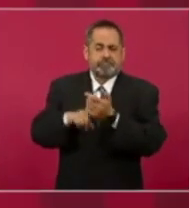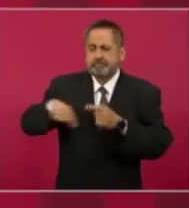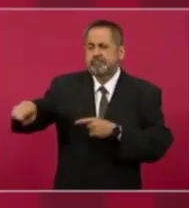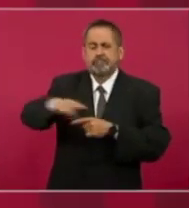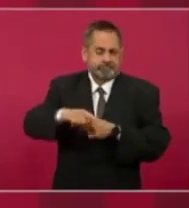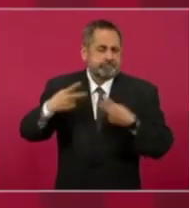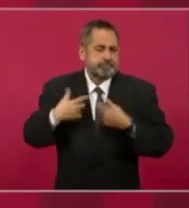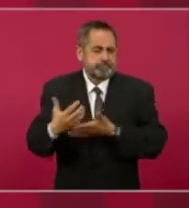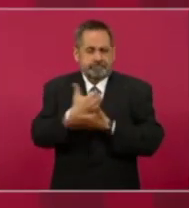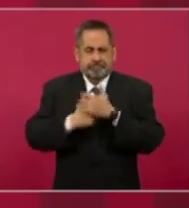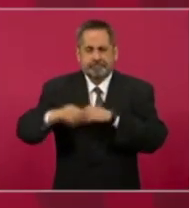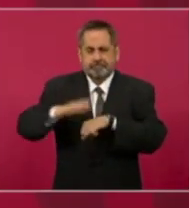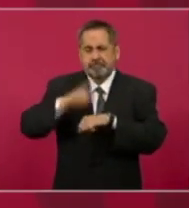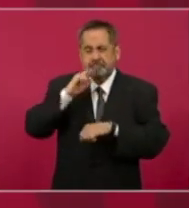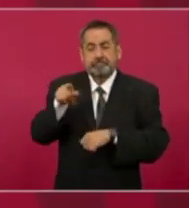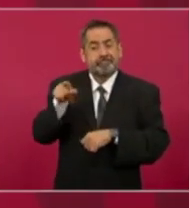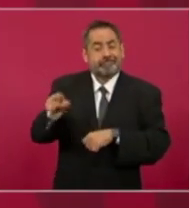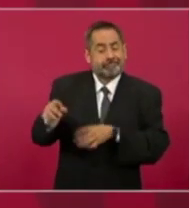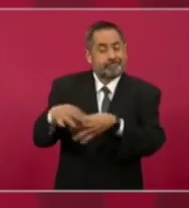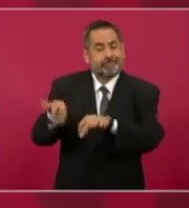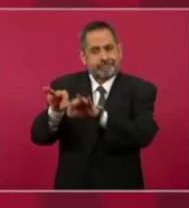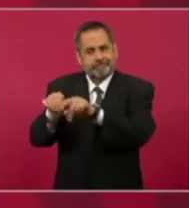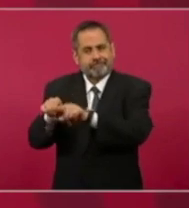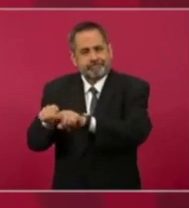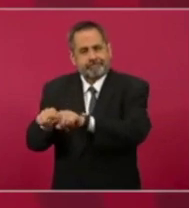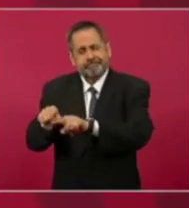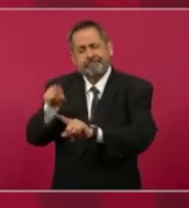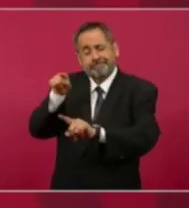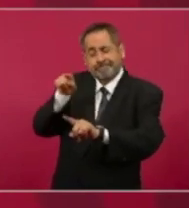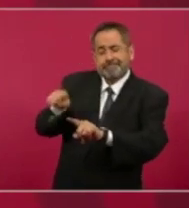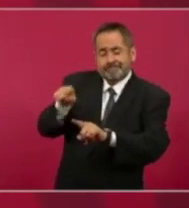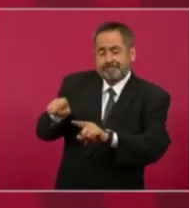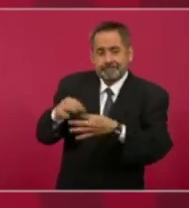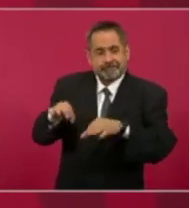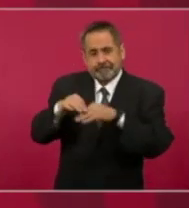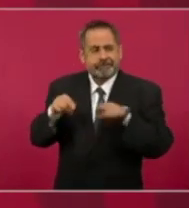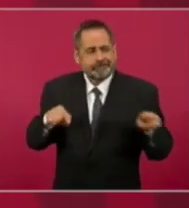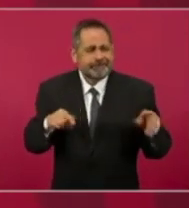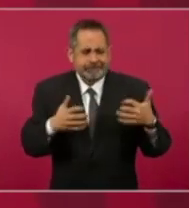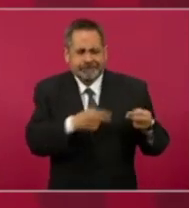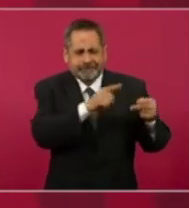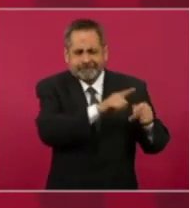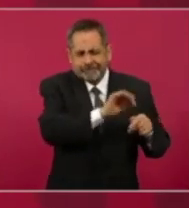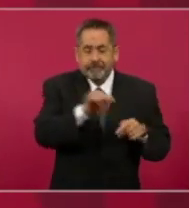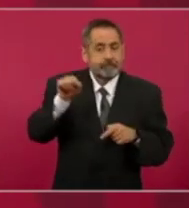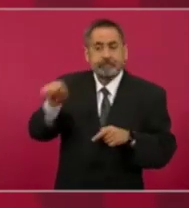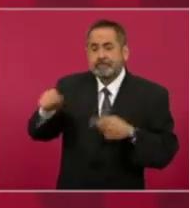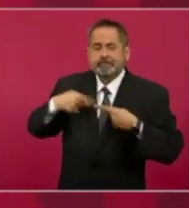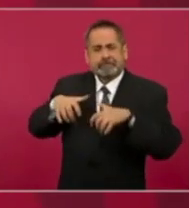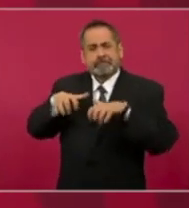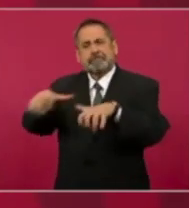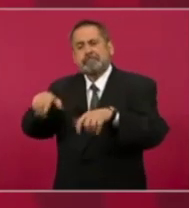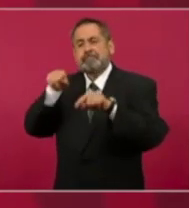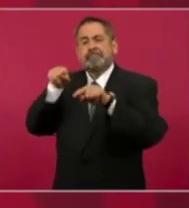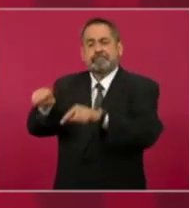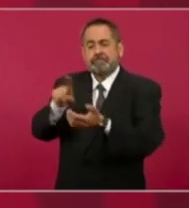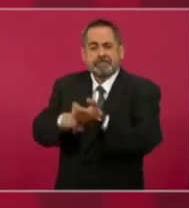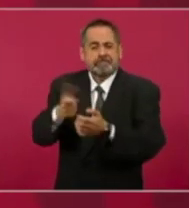ingresos, que es la otra bolsa, la que más me importa y me preocupa, el